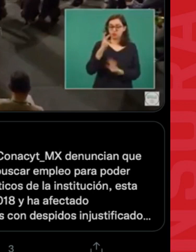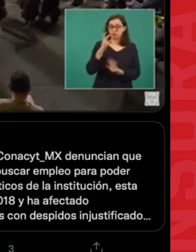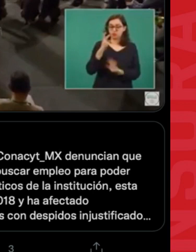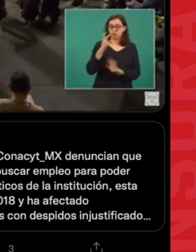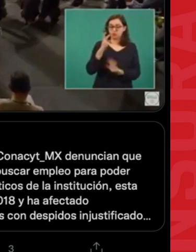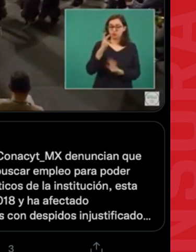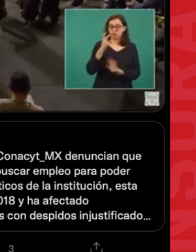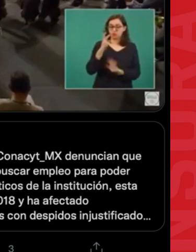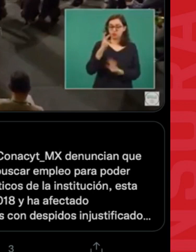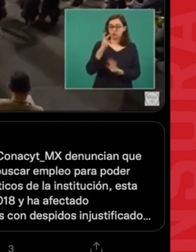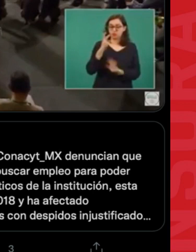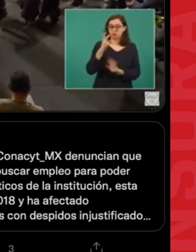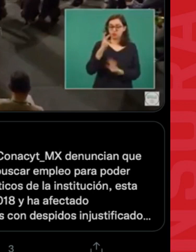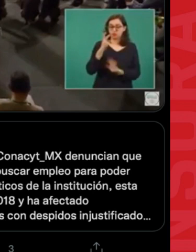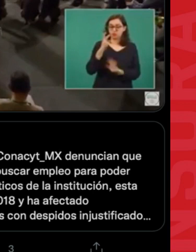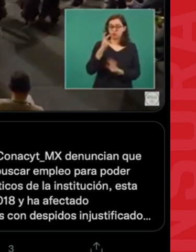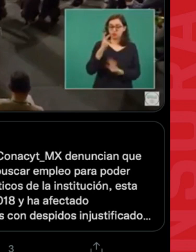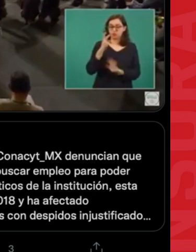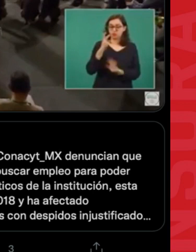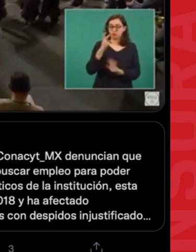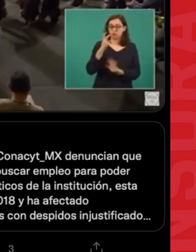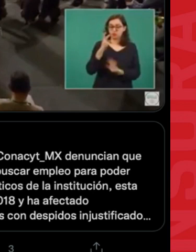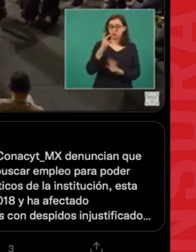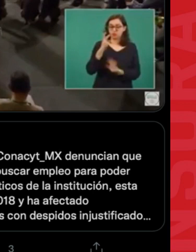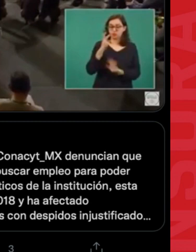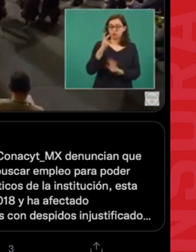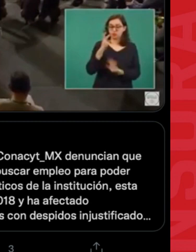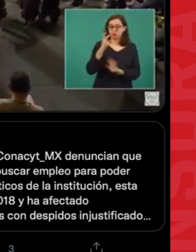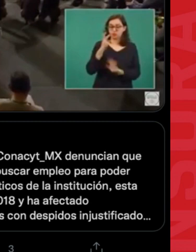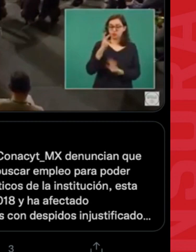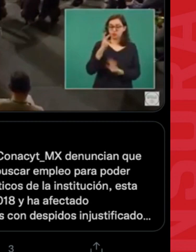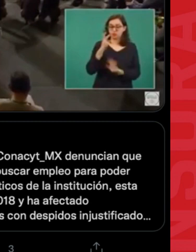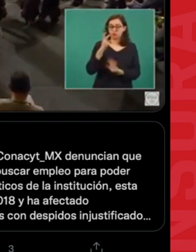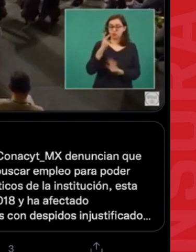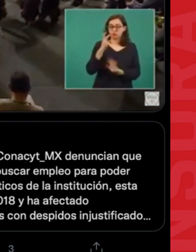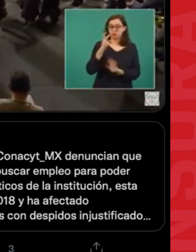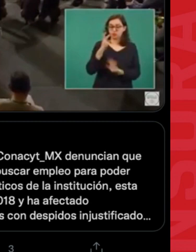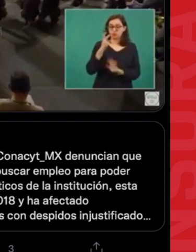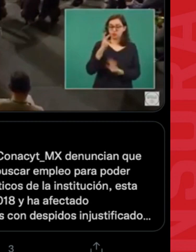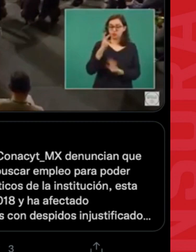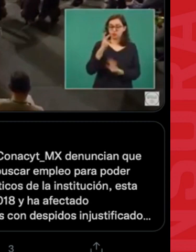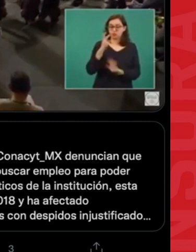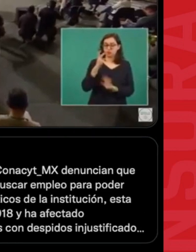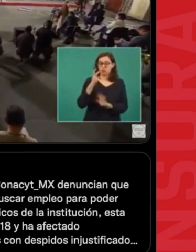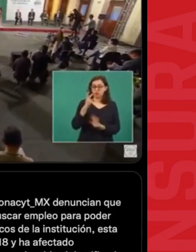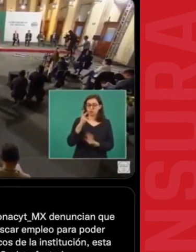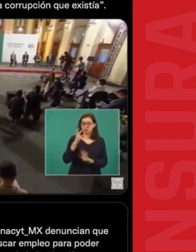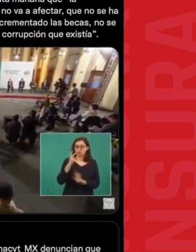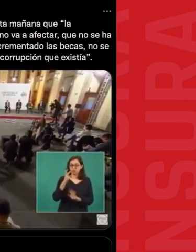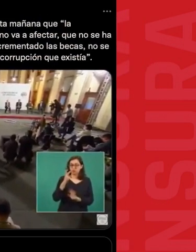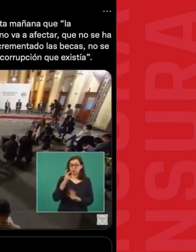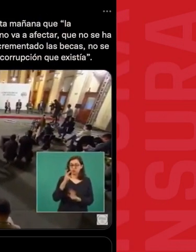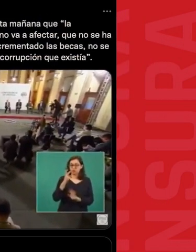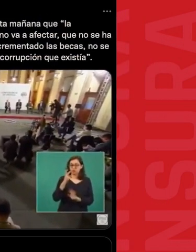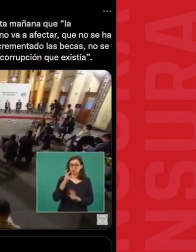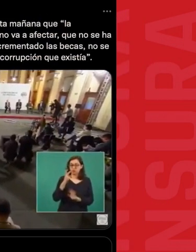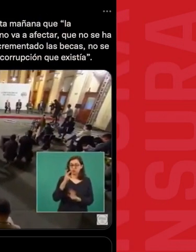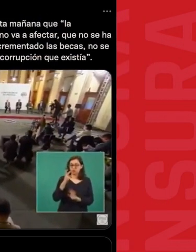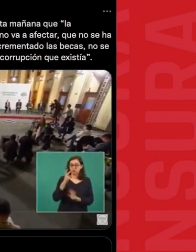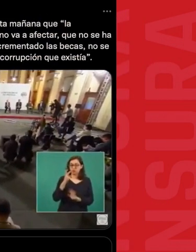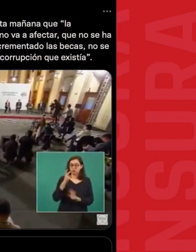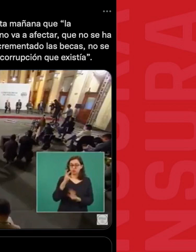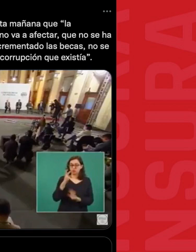de 11%, algo que comentar La Octava Digital, y no he obtenido respuesta. Nadie me ha dado respuesta, desafortunadamente, ni